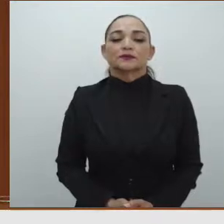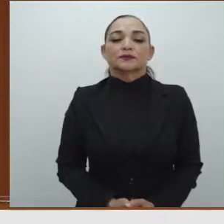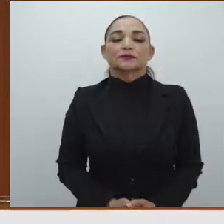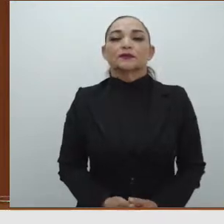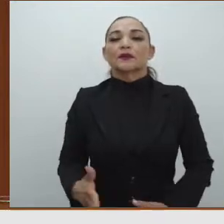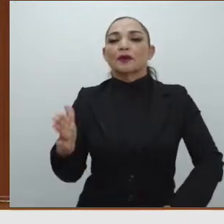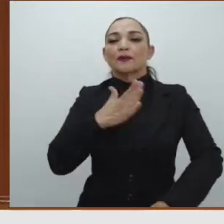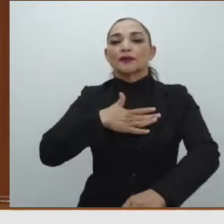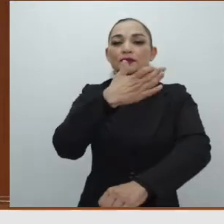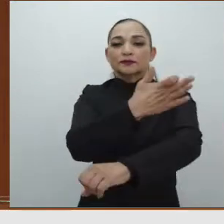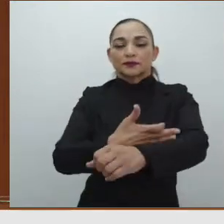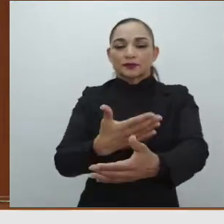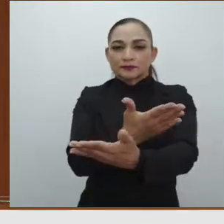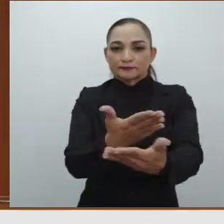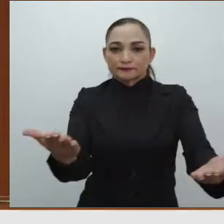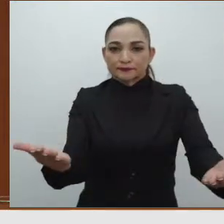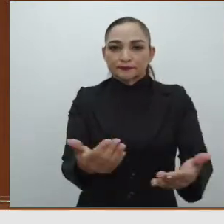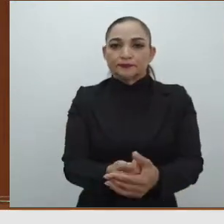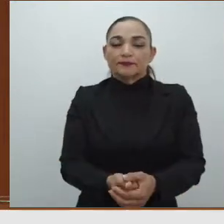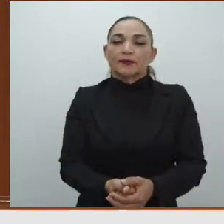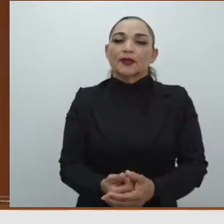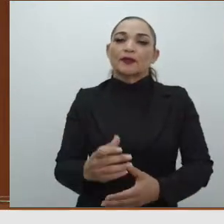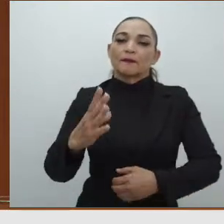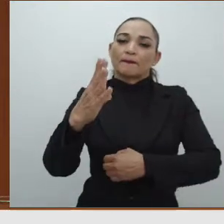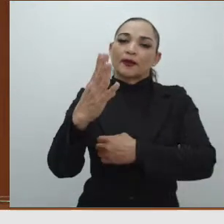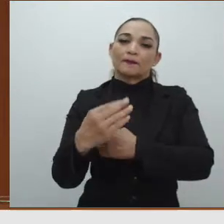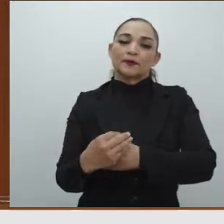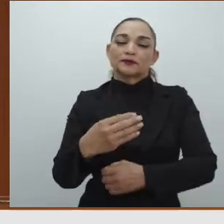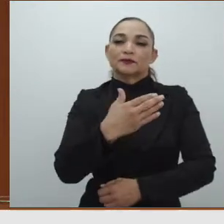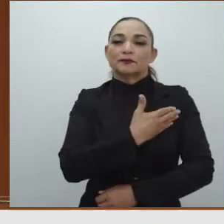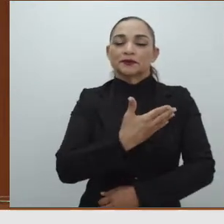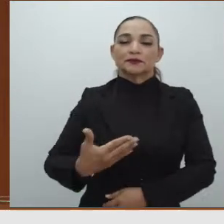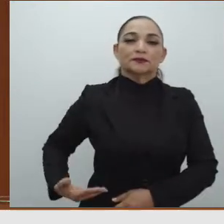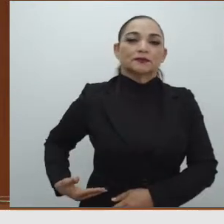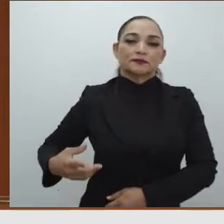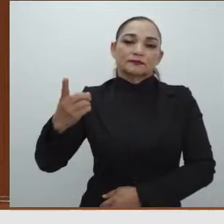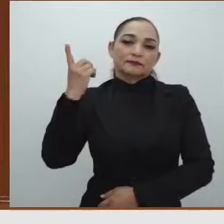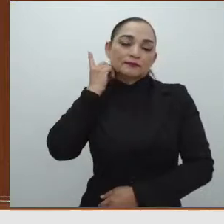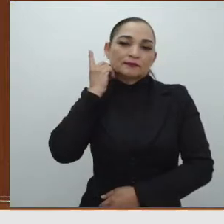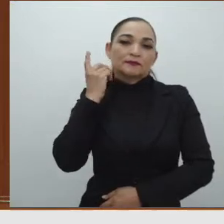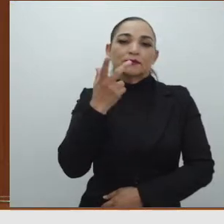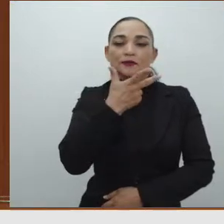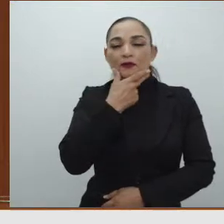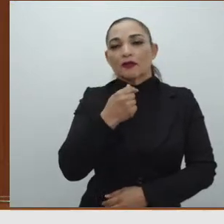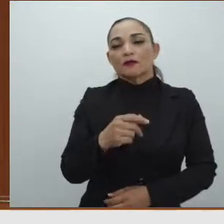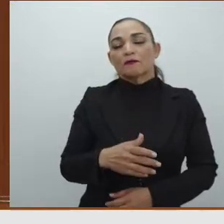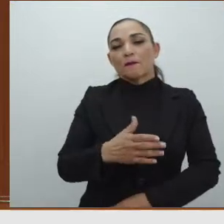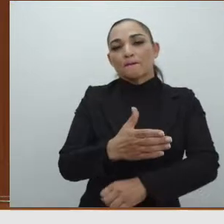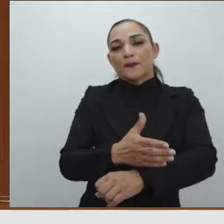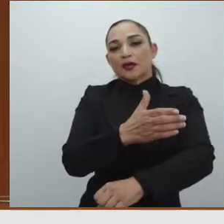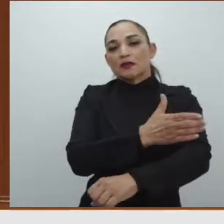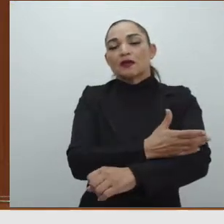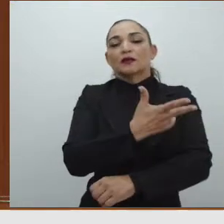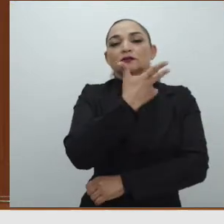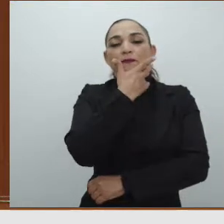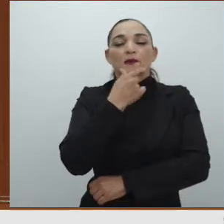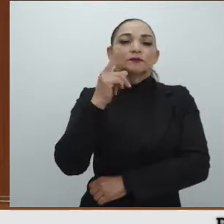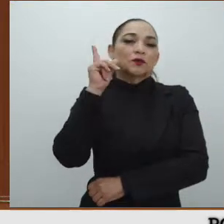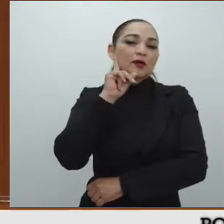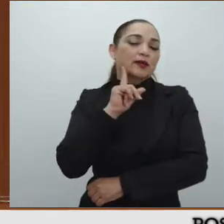Muy buenas tardes. Con su permiso, diputado presidente, compañeras y compañeros